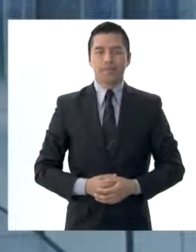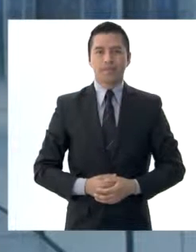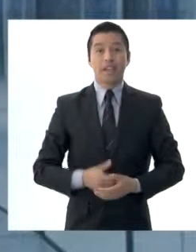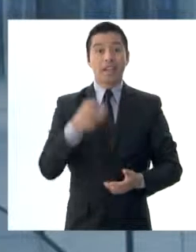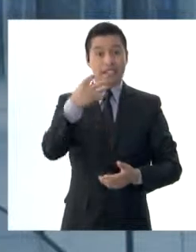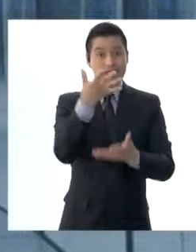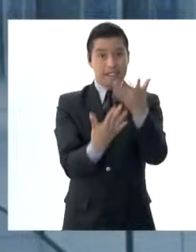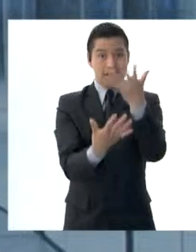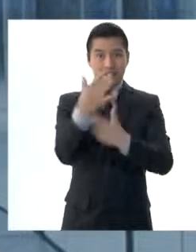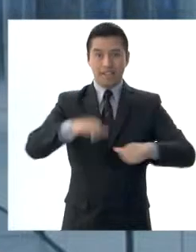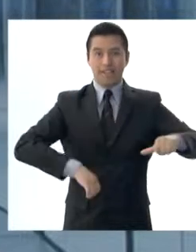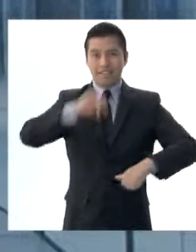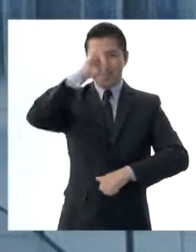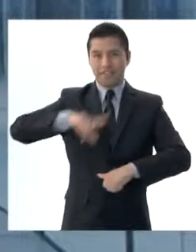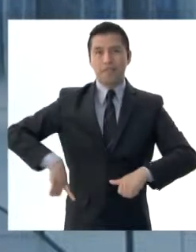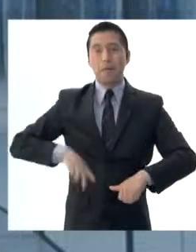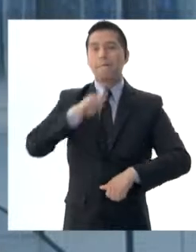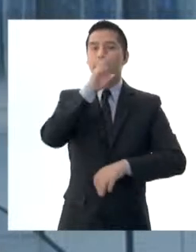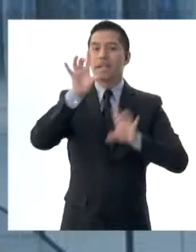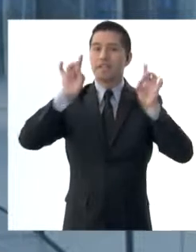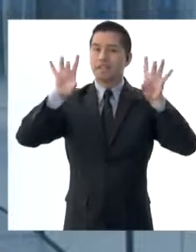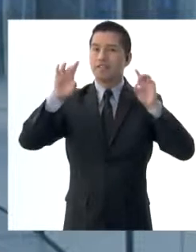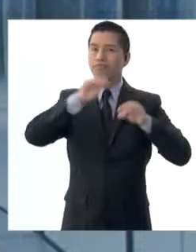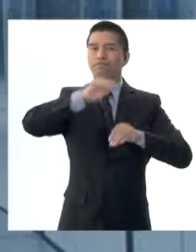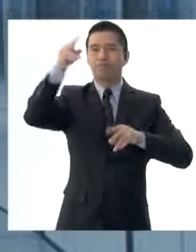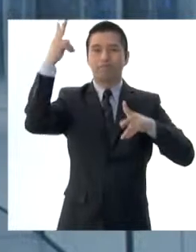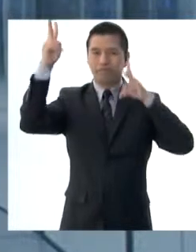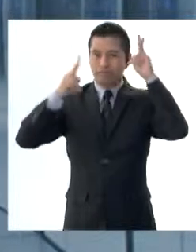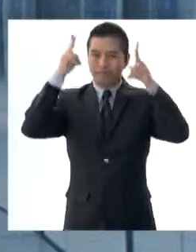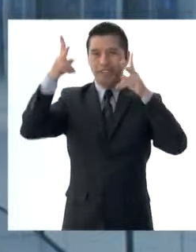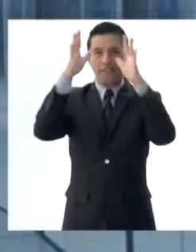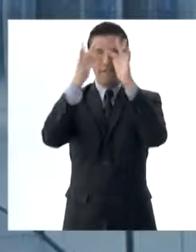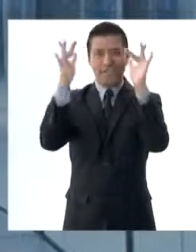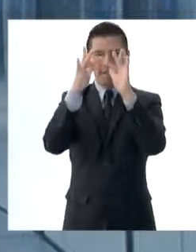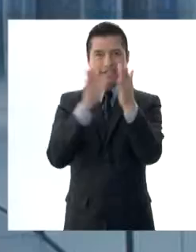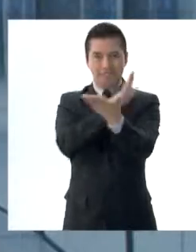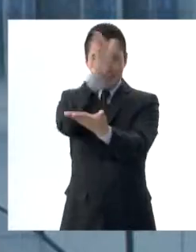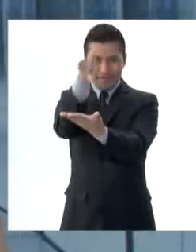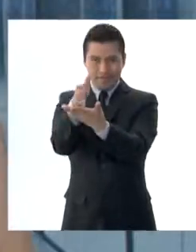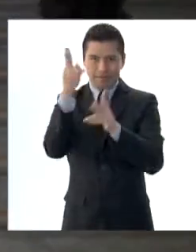Estas fueron las actividades del jefe de gobierno Miguel Ángel Mancera durante su visita en París, Francia.